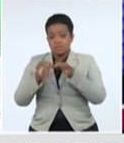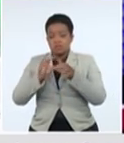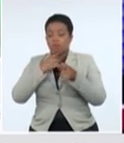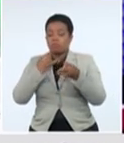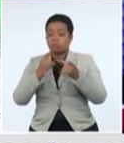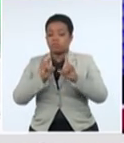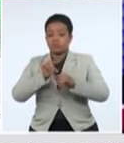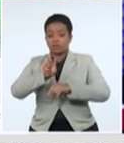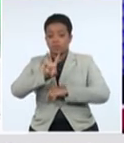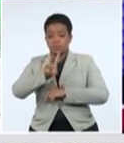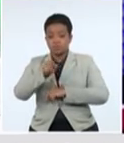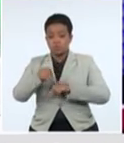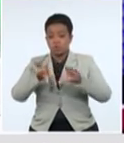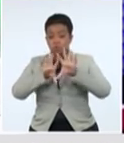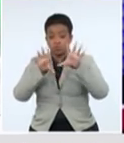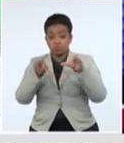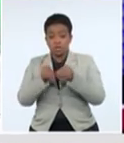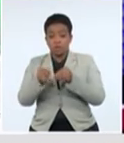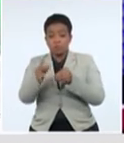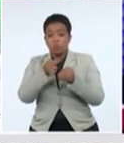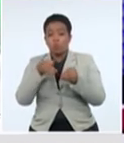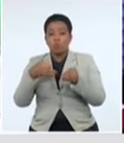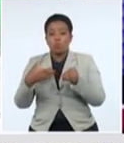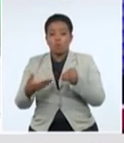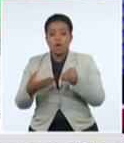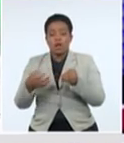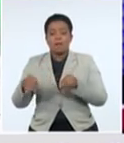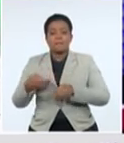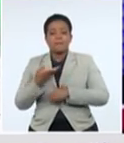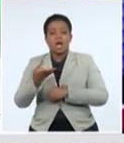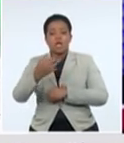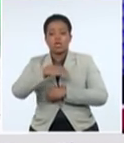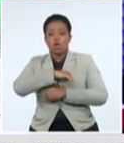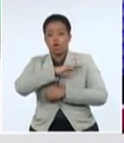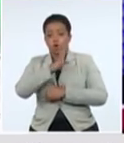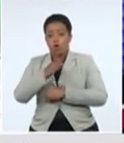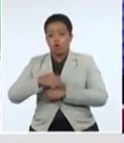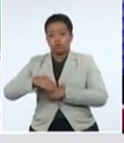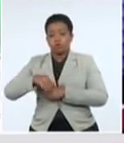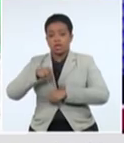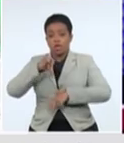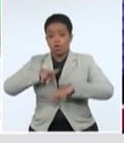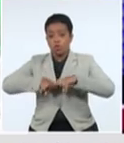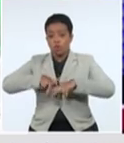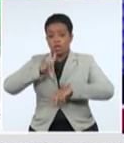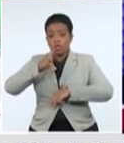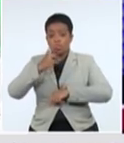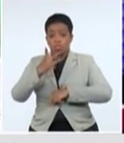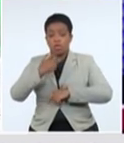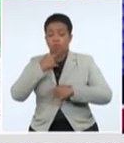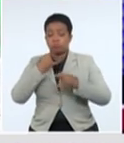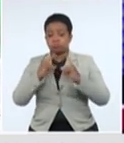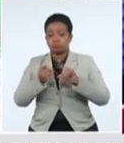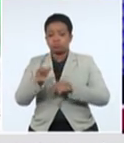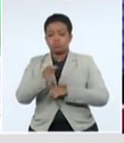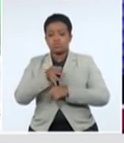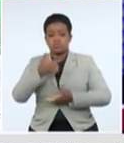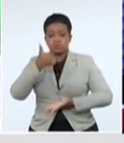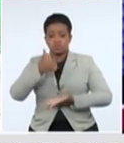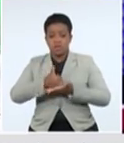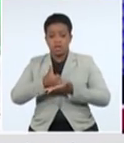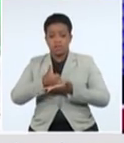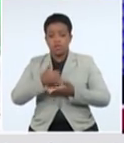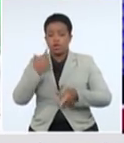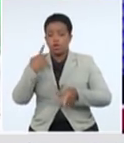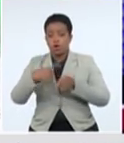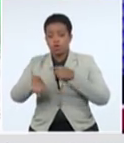del municipio de Bahía Honda. En Holguín, los 2 fallecidos de los municipios de Holguín y Sagua de Tánamo.